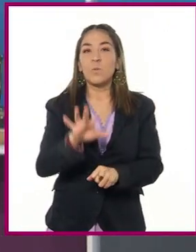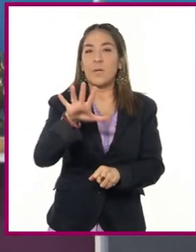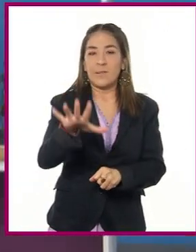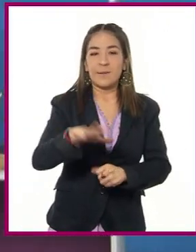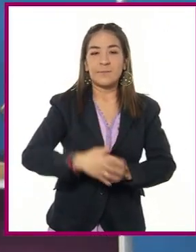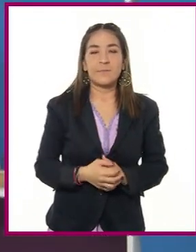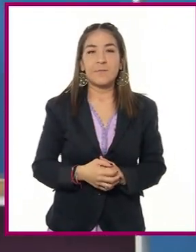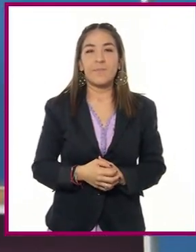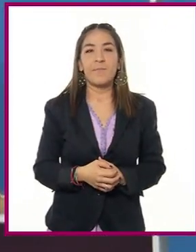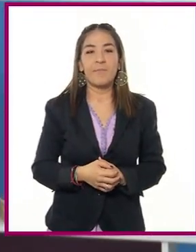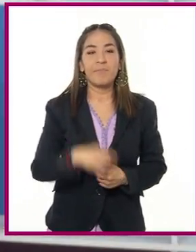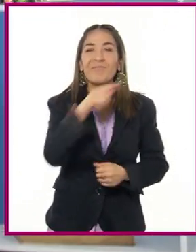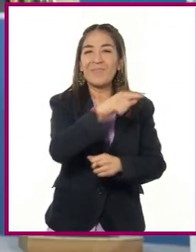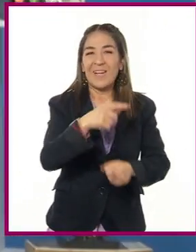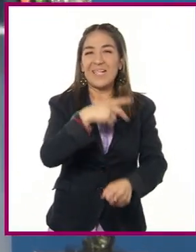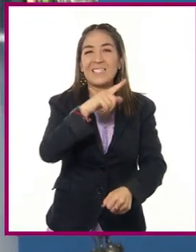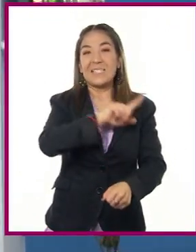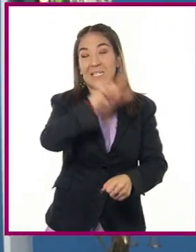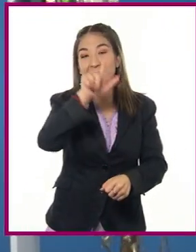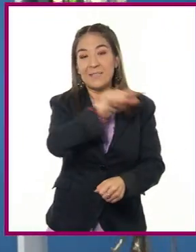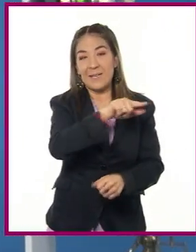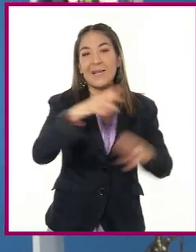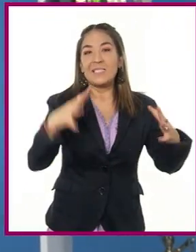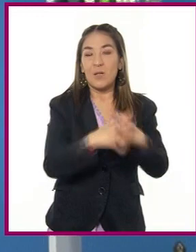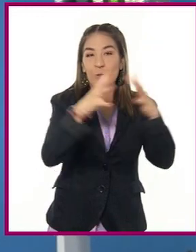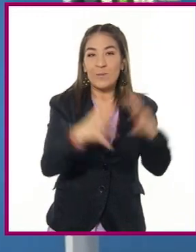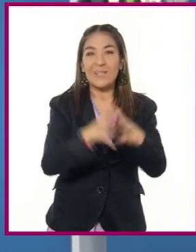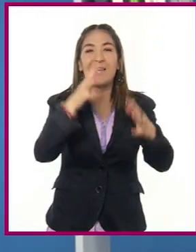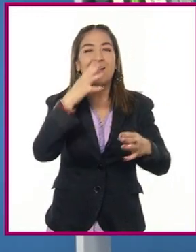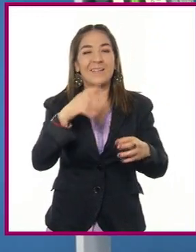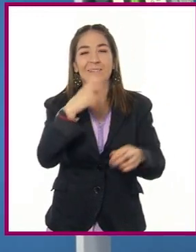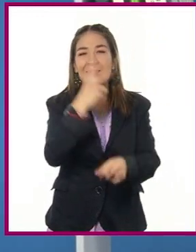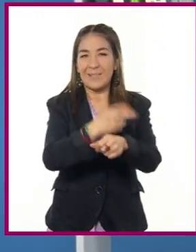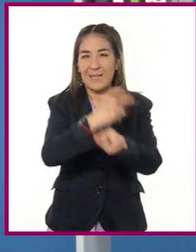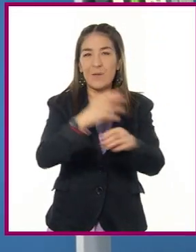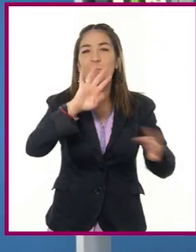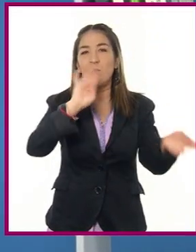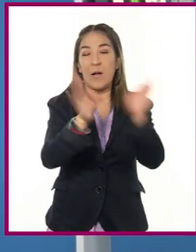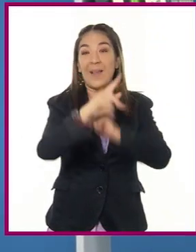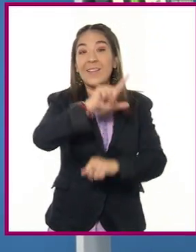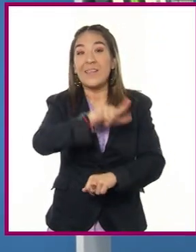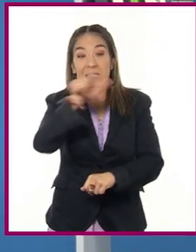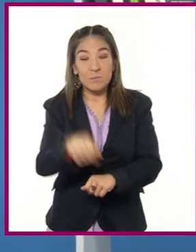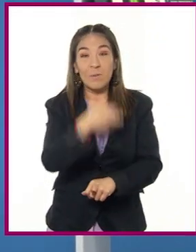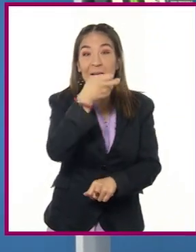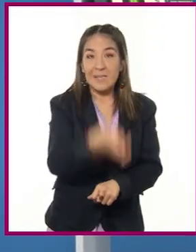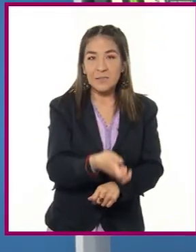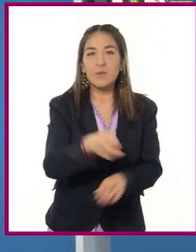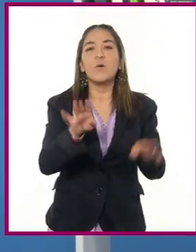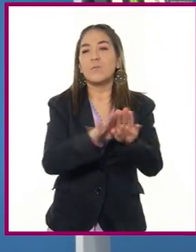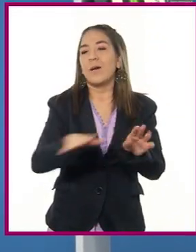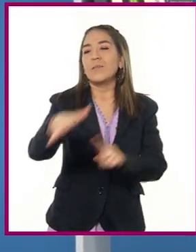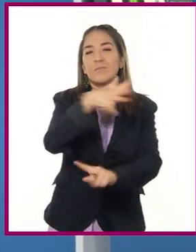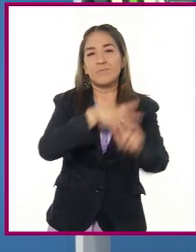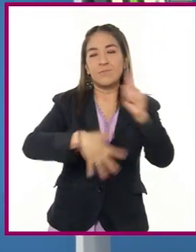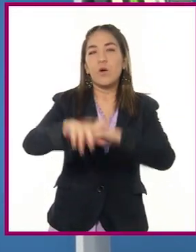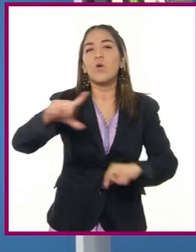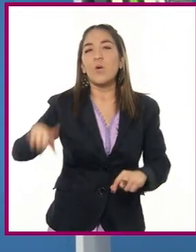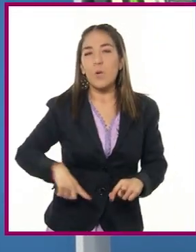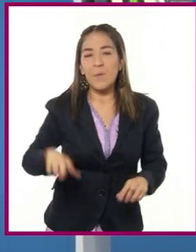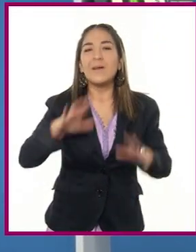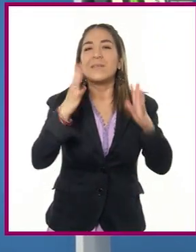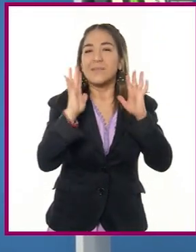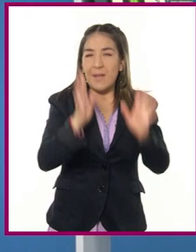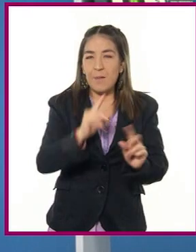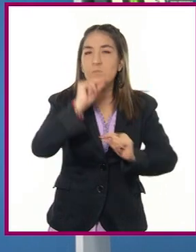de la Segunda Guerra Mundial, en muchos de los países europeos se construyó un estado de bienestar que buscaba paliar